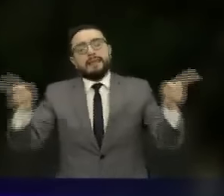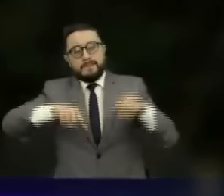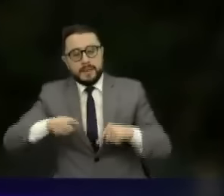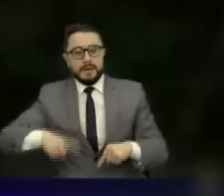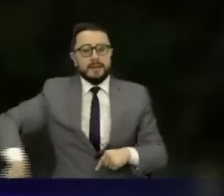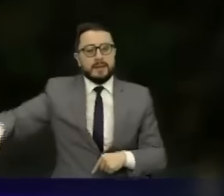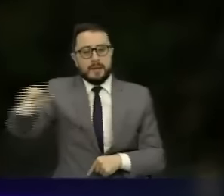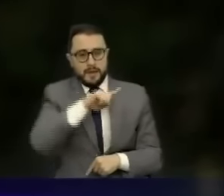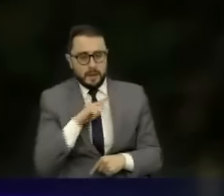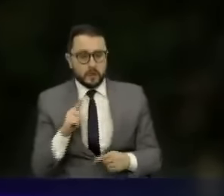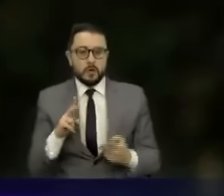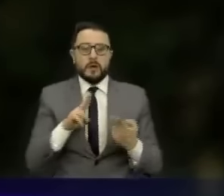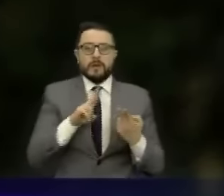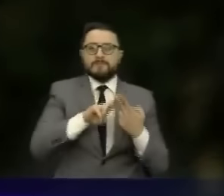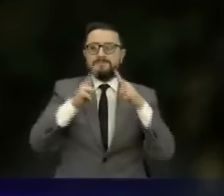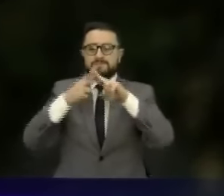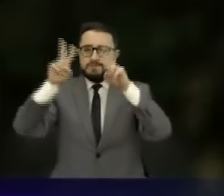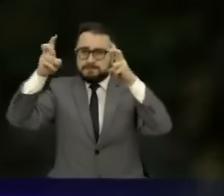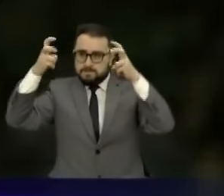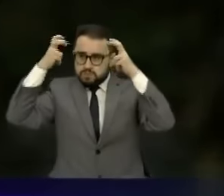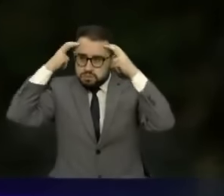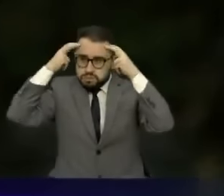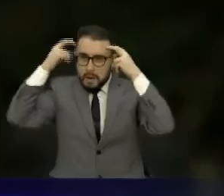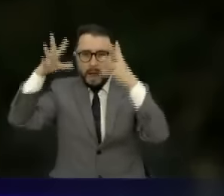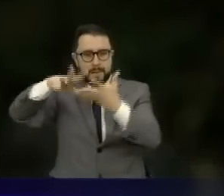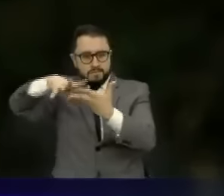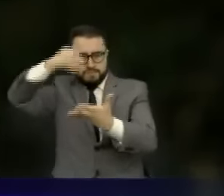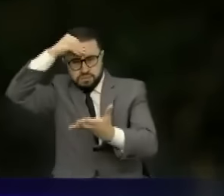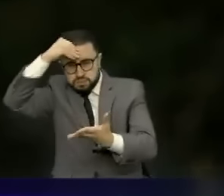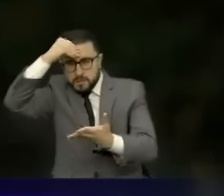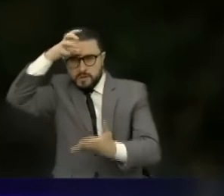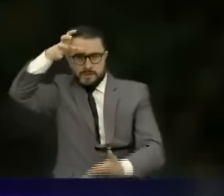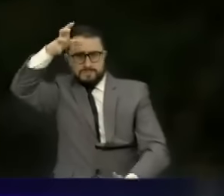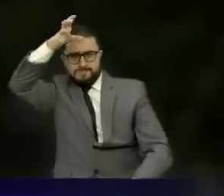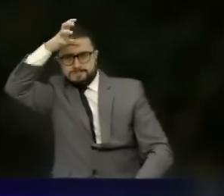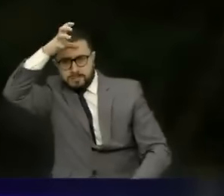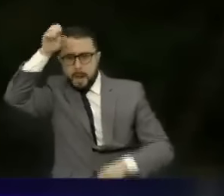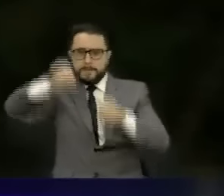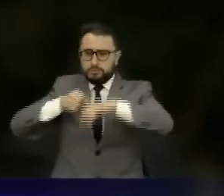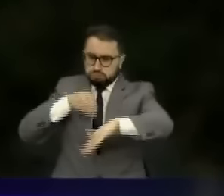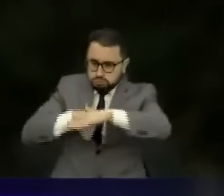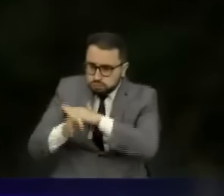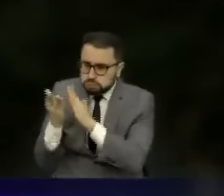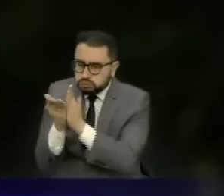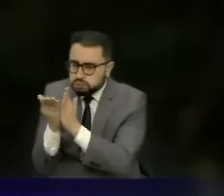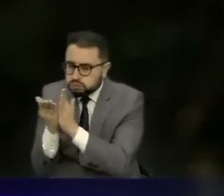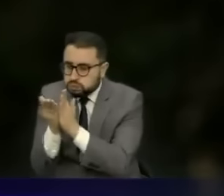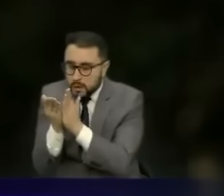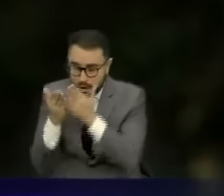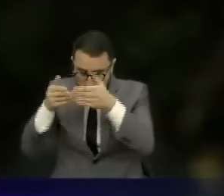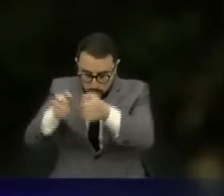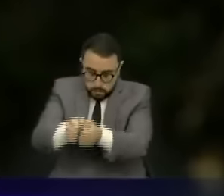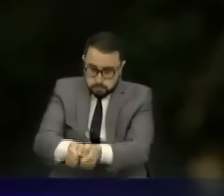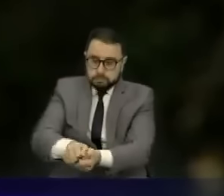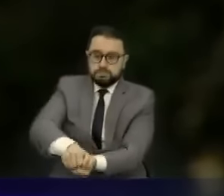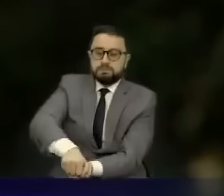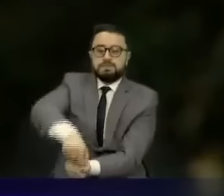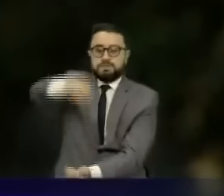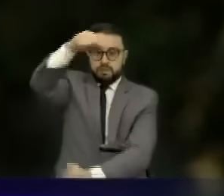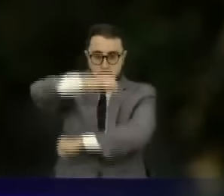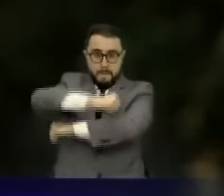que ver con el conocimiento y con el saber, con la posibilidad de estudiar, de abrir las ventanas